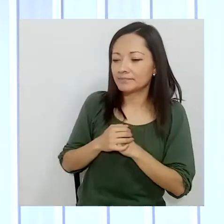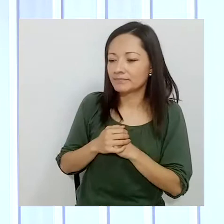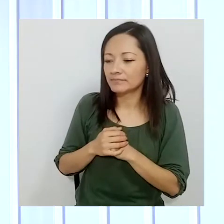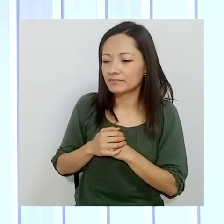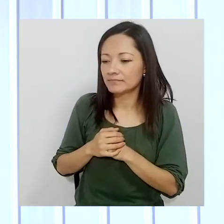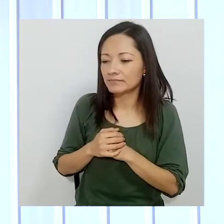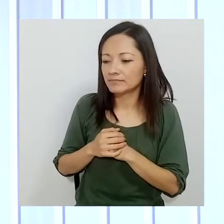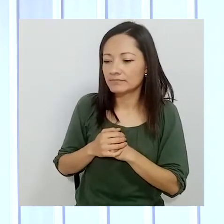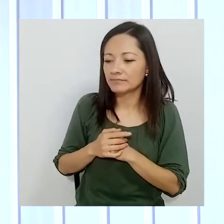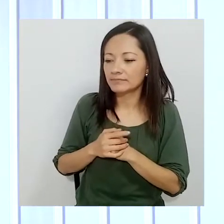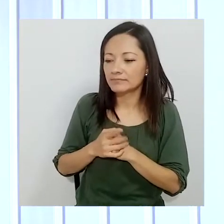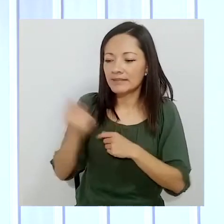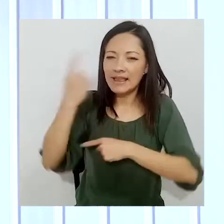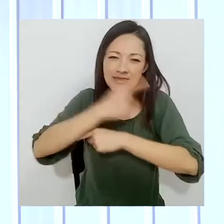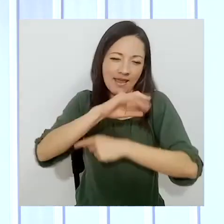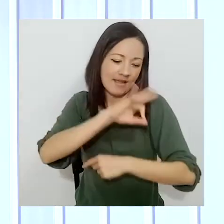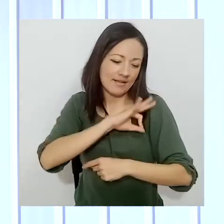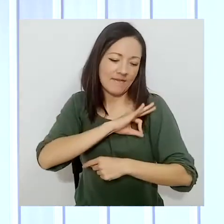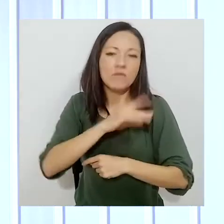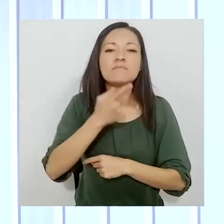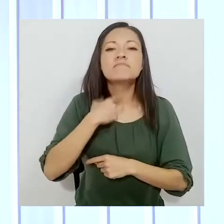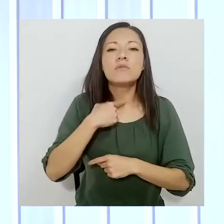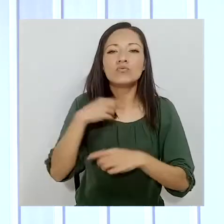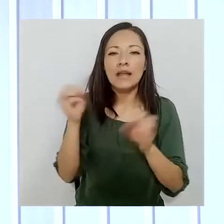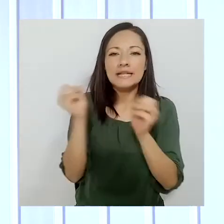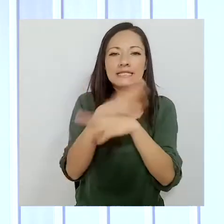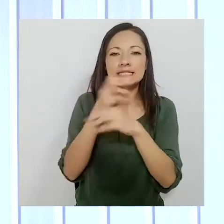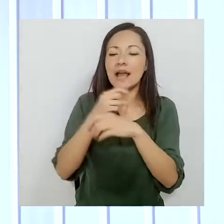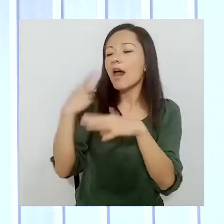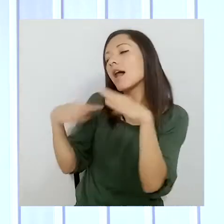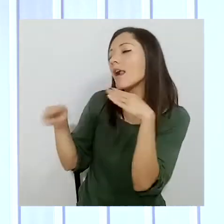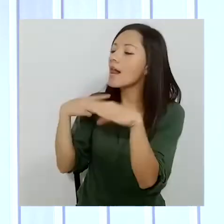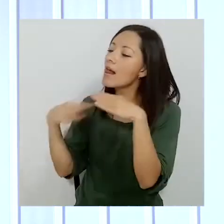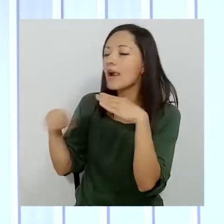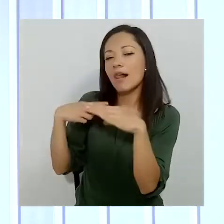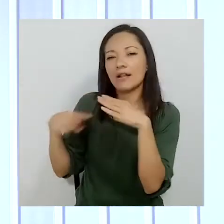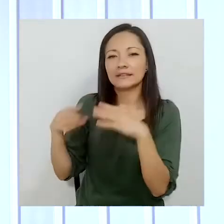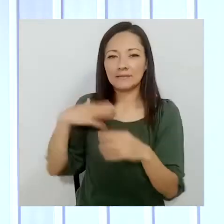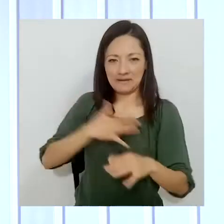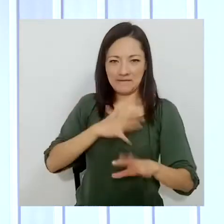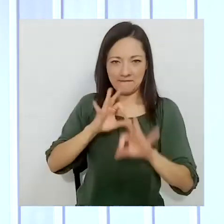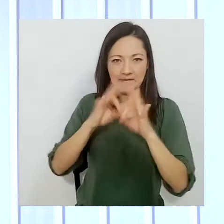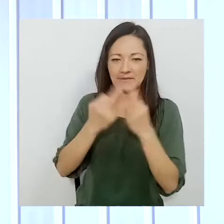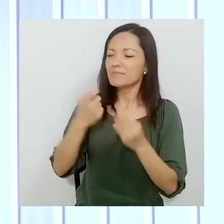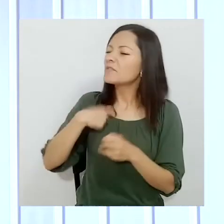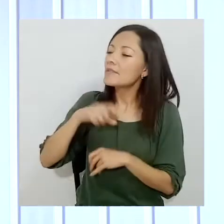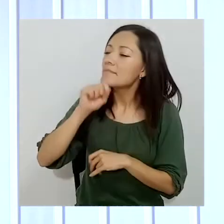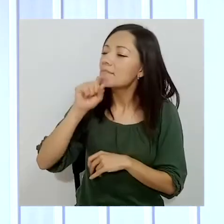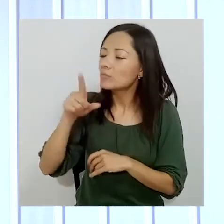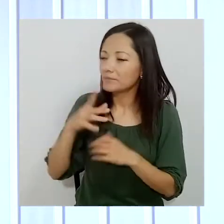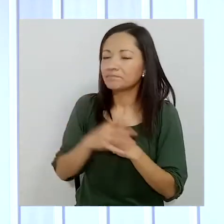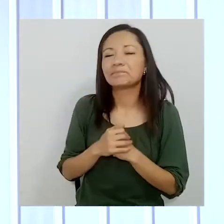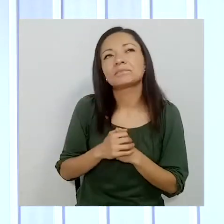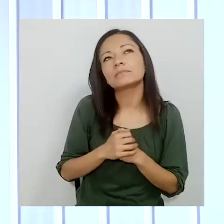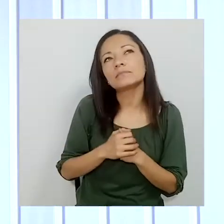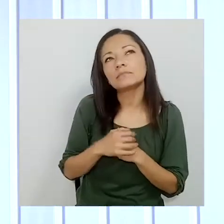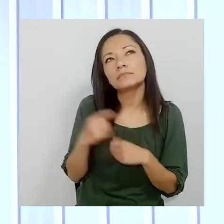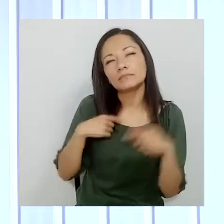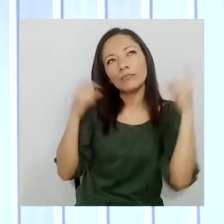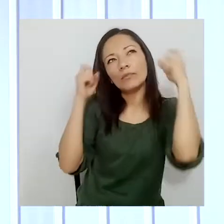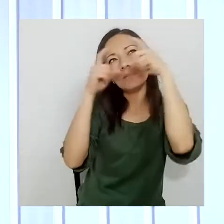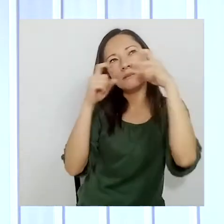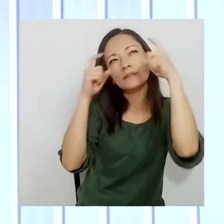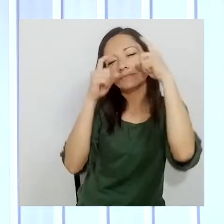Me gusta como charlar con ellos ahí a través del chat de la familia. Entonces yo les pregunté, cuéntenme una cosa, porque yo me puse a pensar,